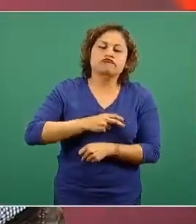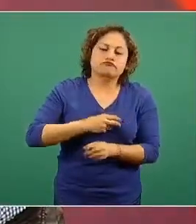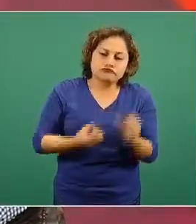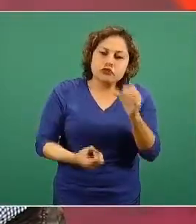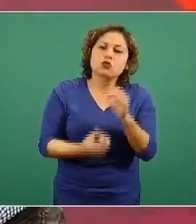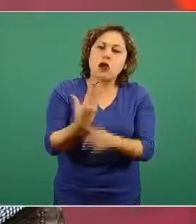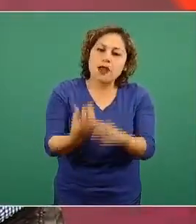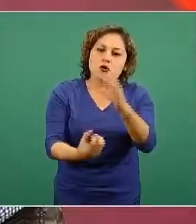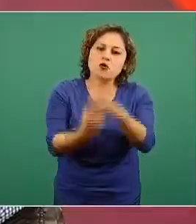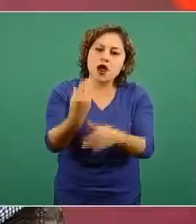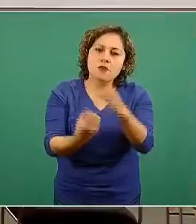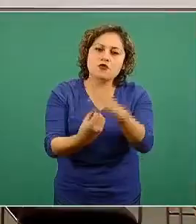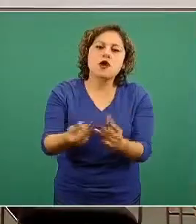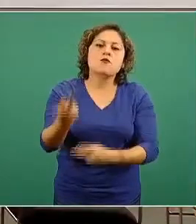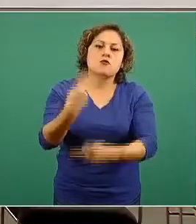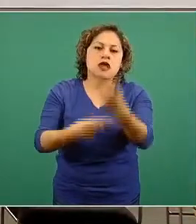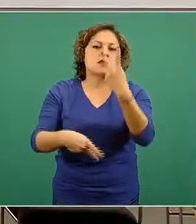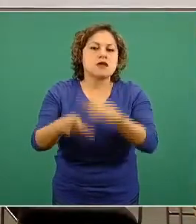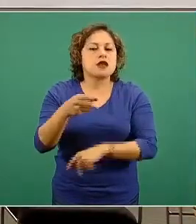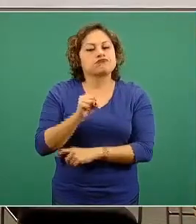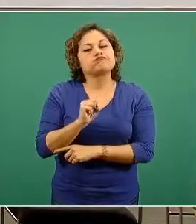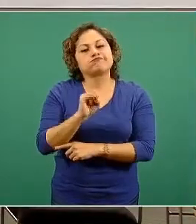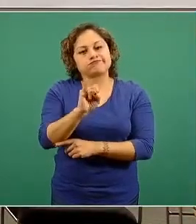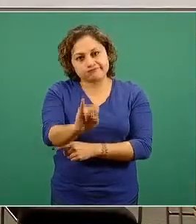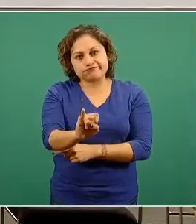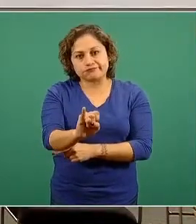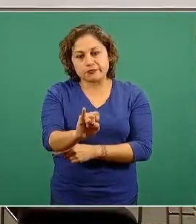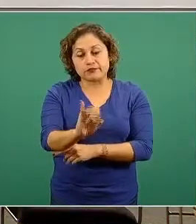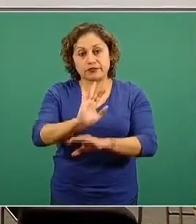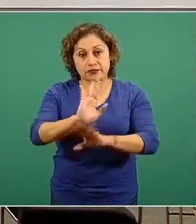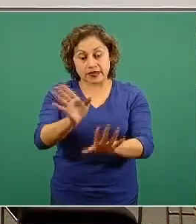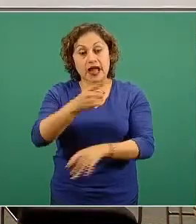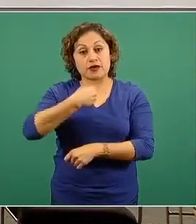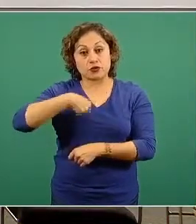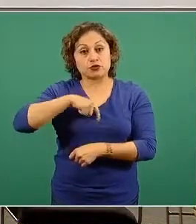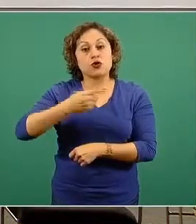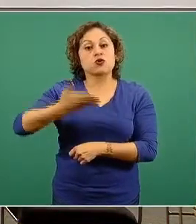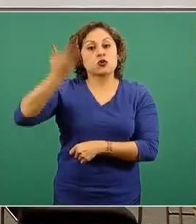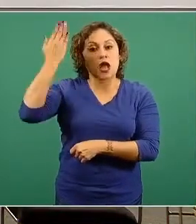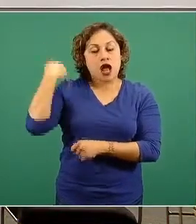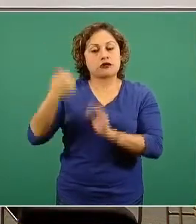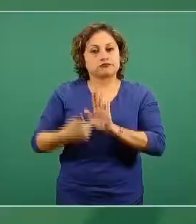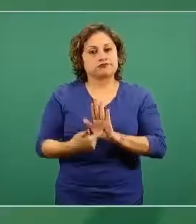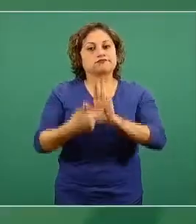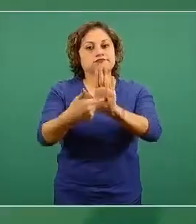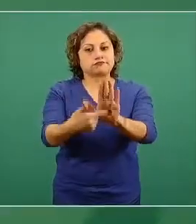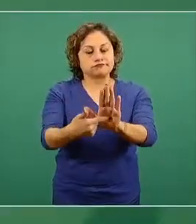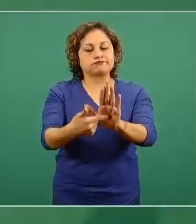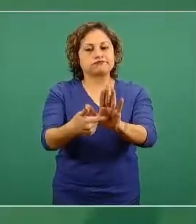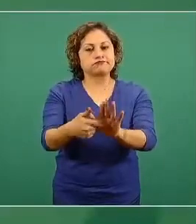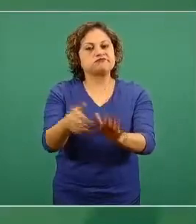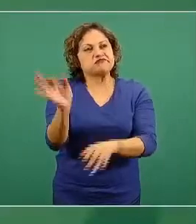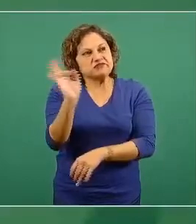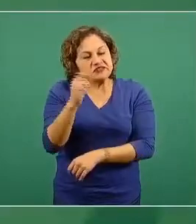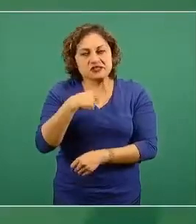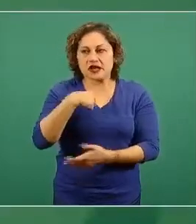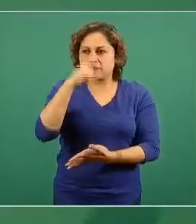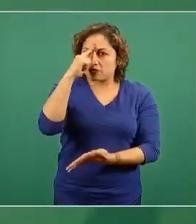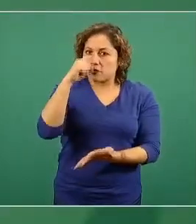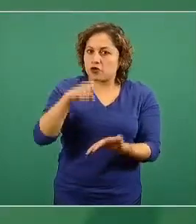o ocurrencia de nuevas variantes. Ya hemos presentado en ocasiones previas, vamos a programarnos para que